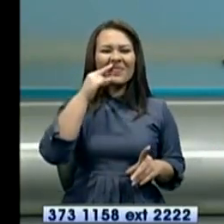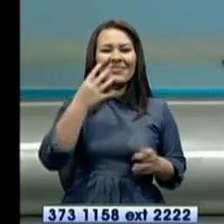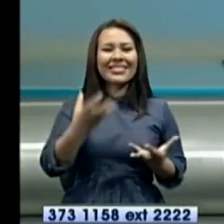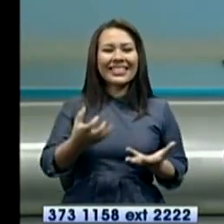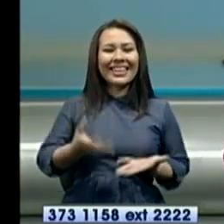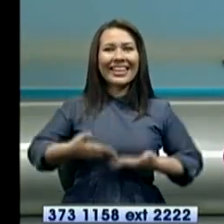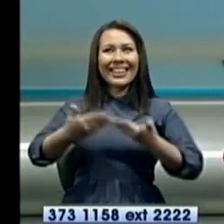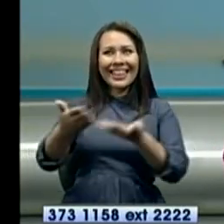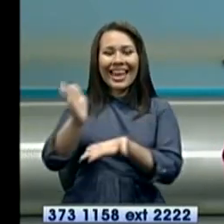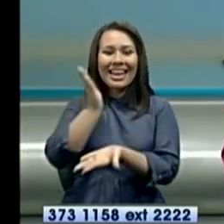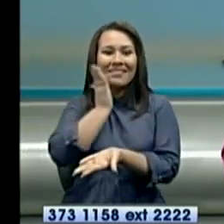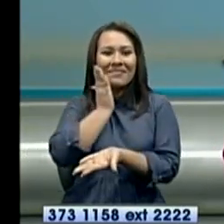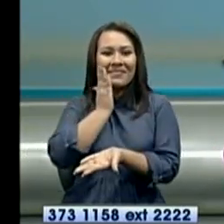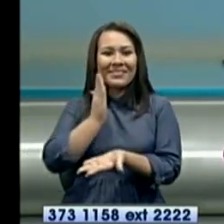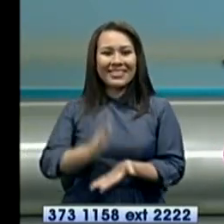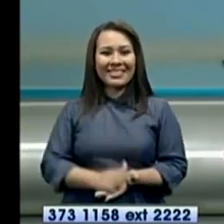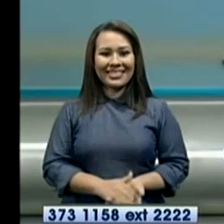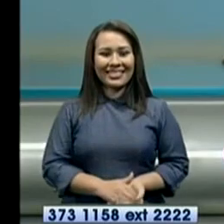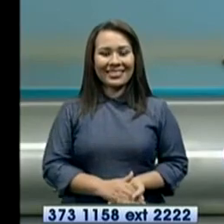reina del hogar.